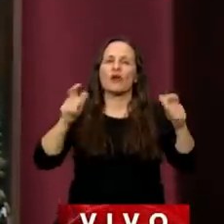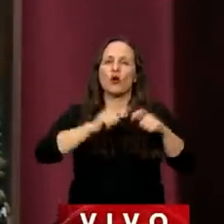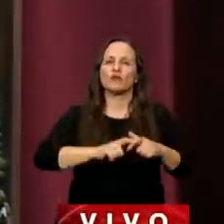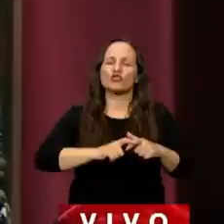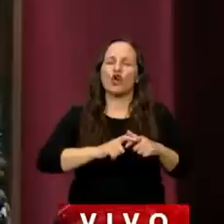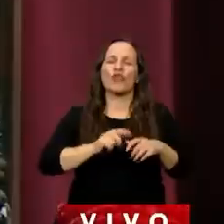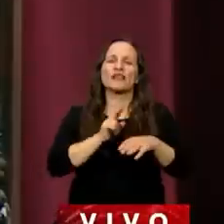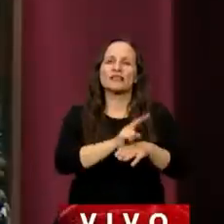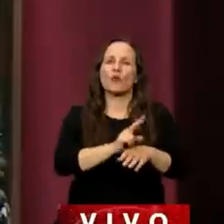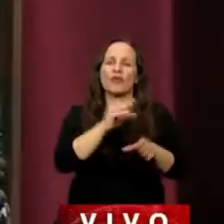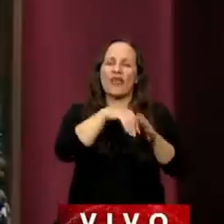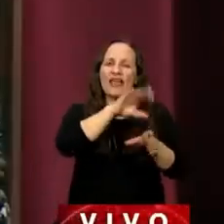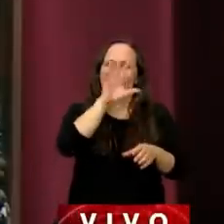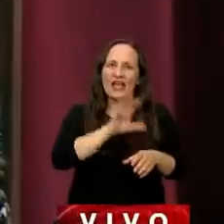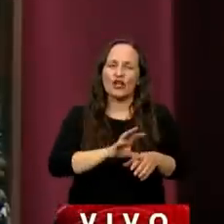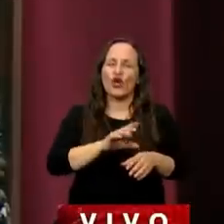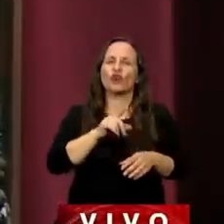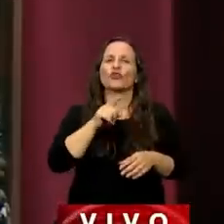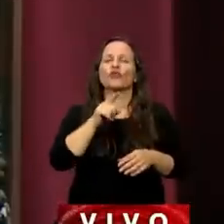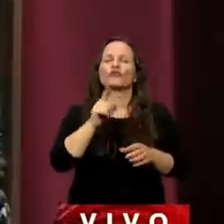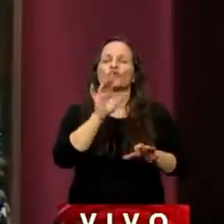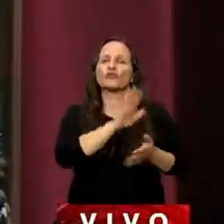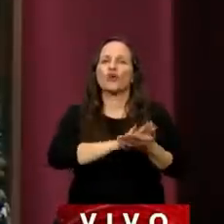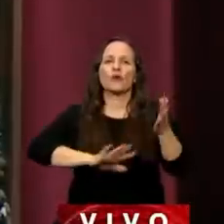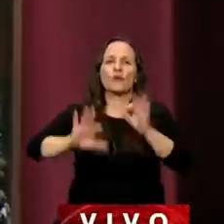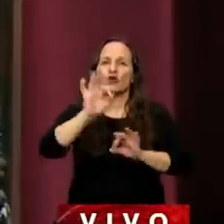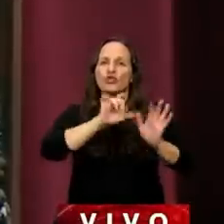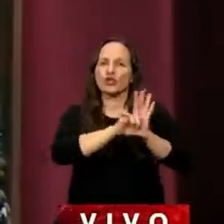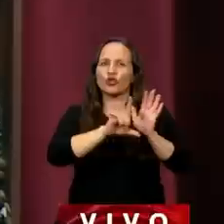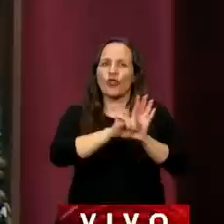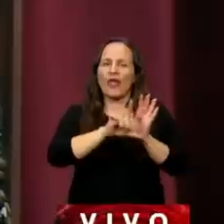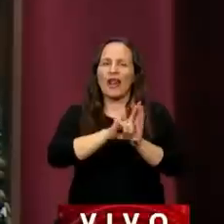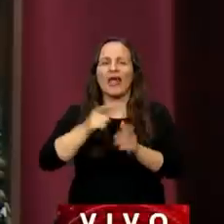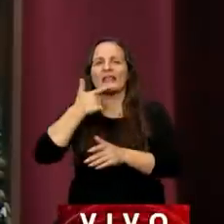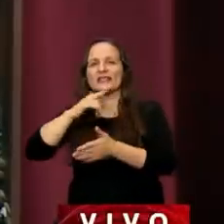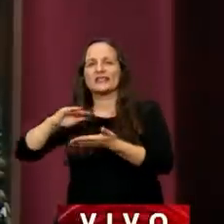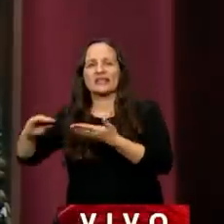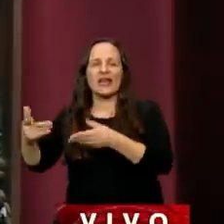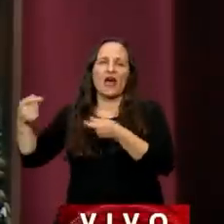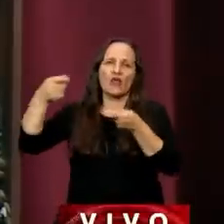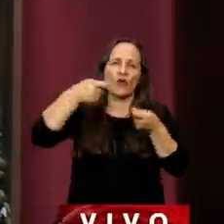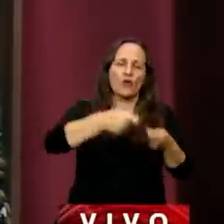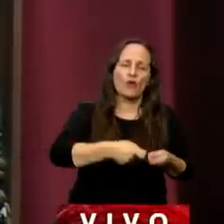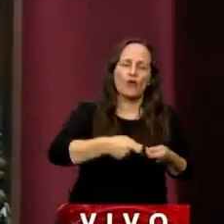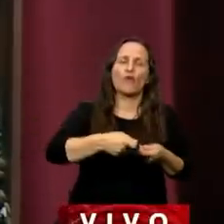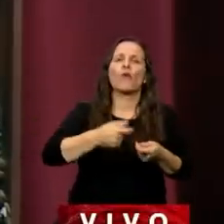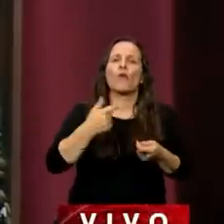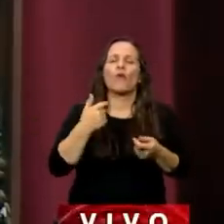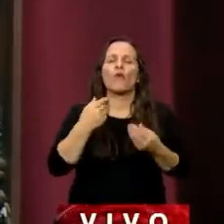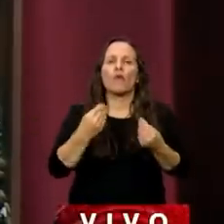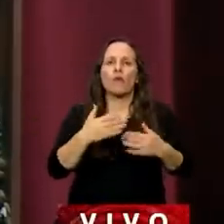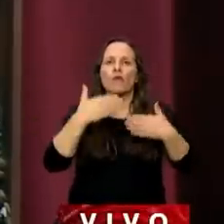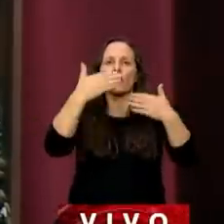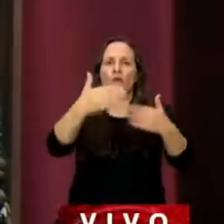Comisión de Seguridad Interior recaído en el proyecto de ley venido en revisión del Honorable Senado, por el que se prorroga